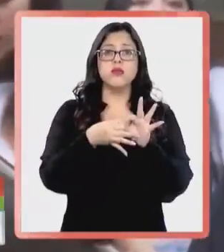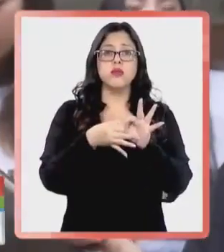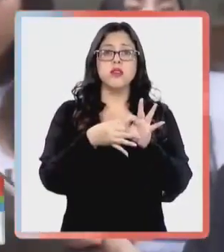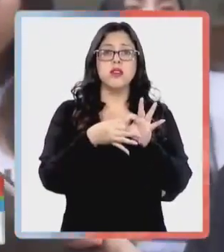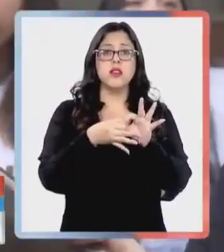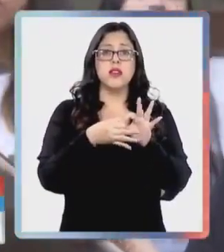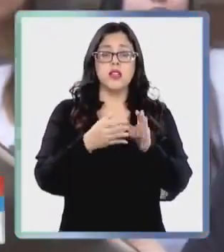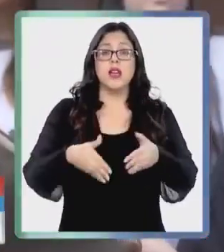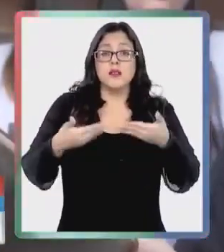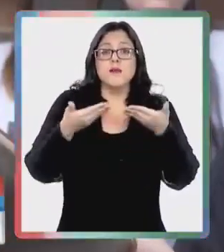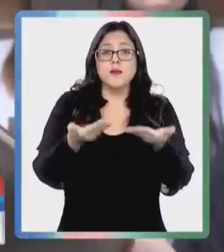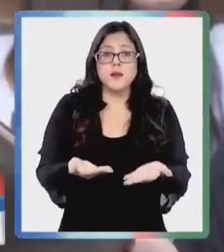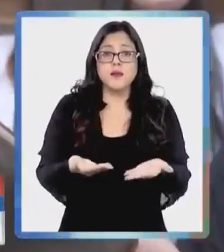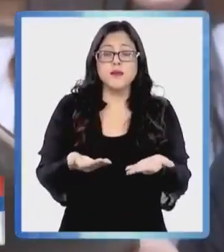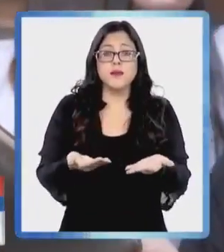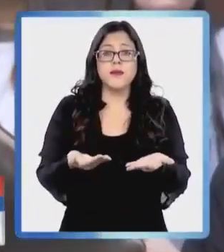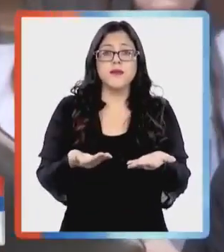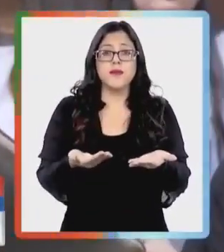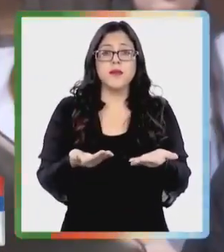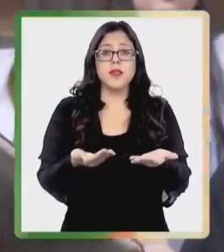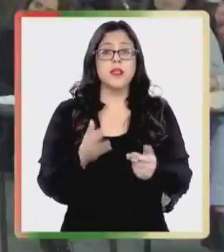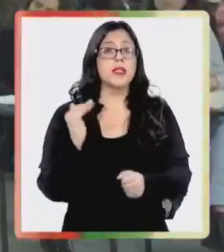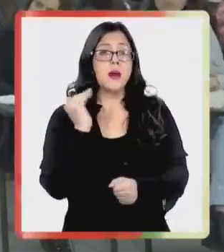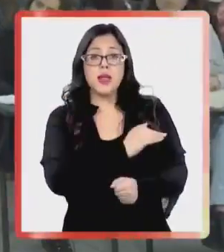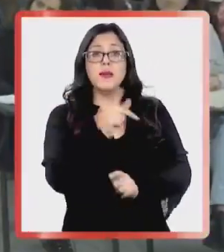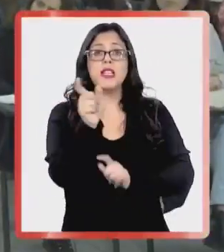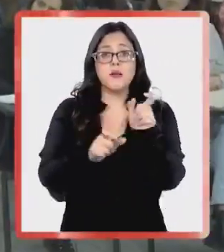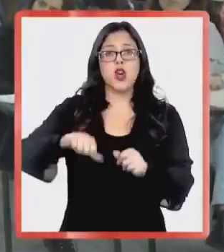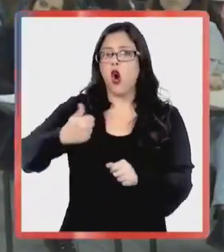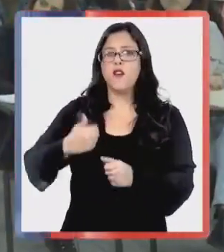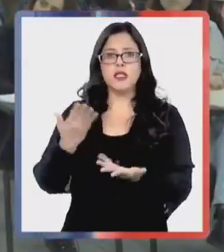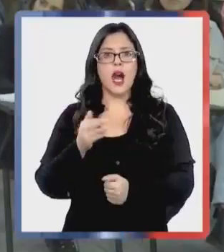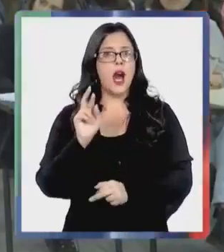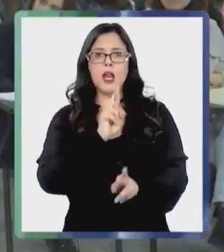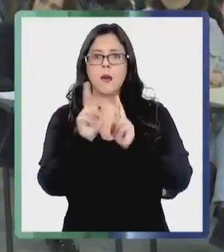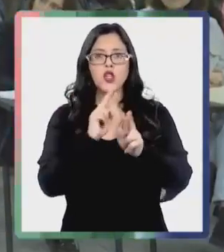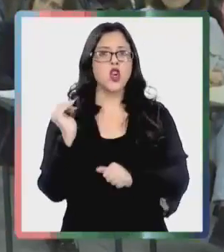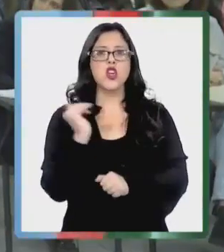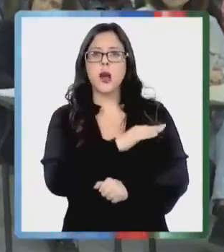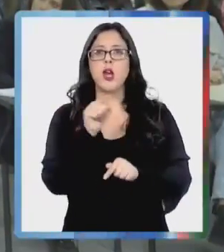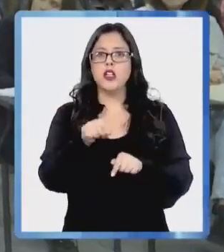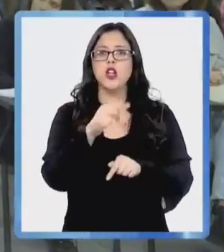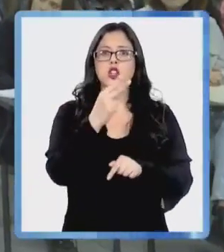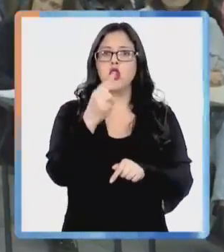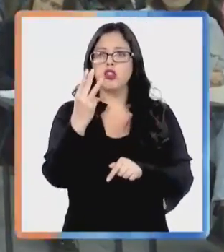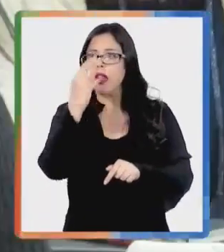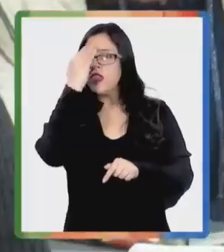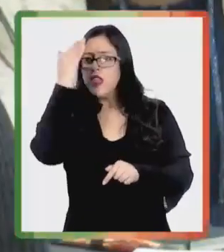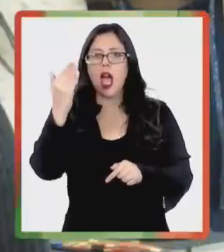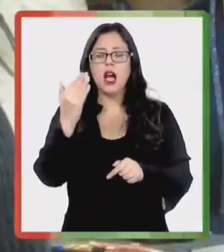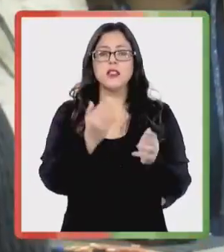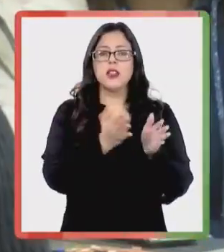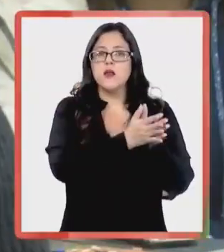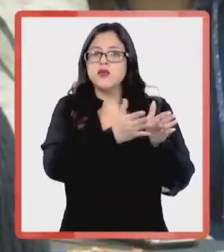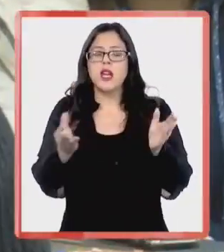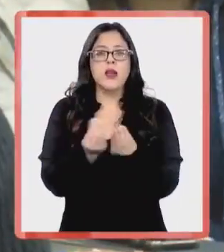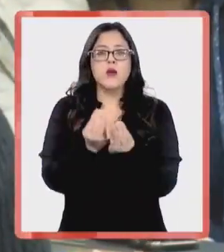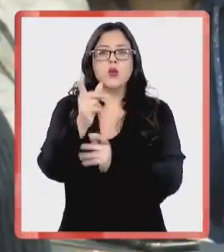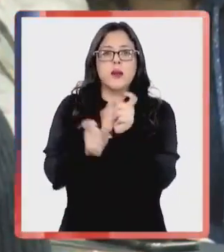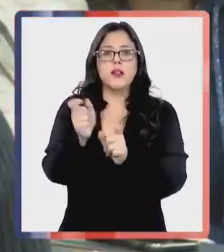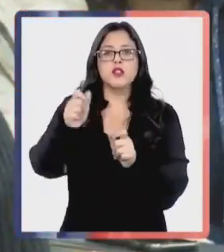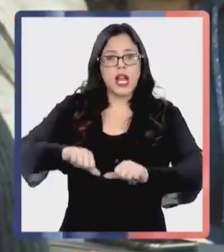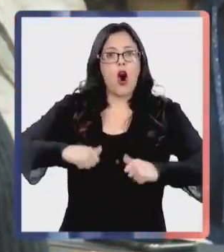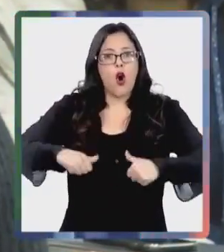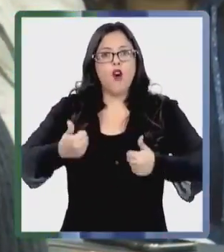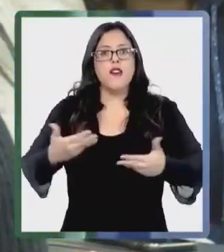de educación superior más bien, se pusieron a disposición rápidamente y los jóvenes respondieron muy rápido. Esto salió en 2-3 días y teníamos una cantidad importante de